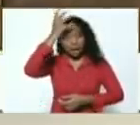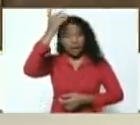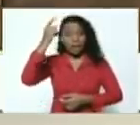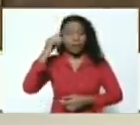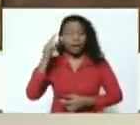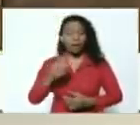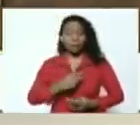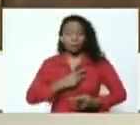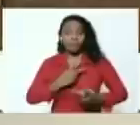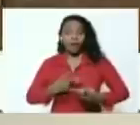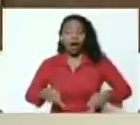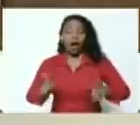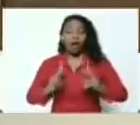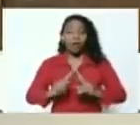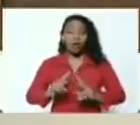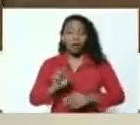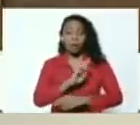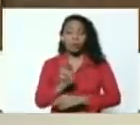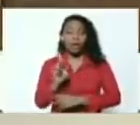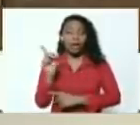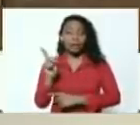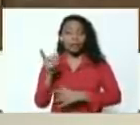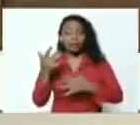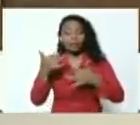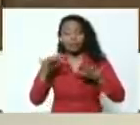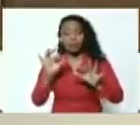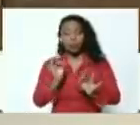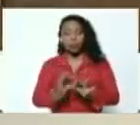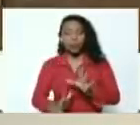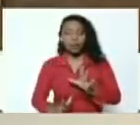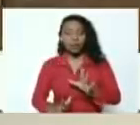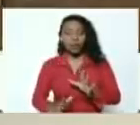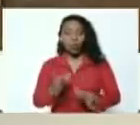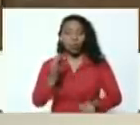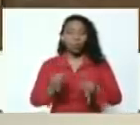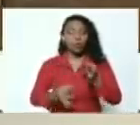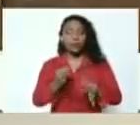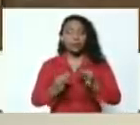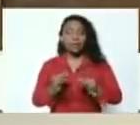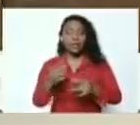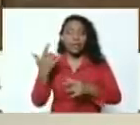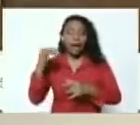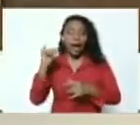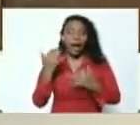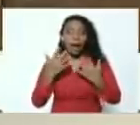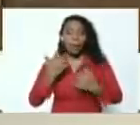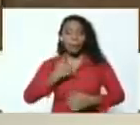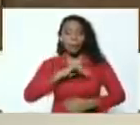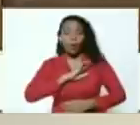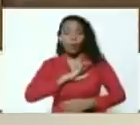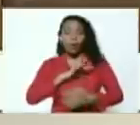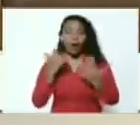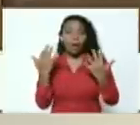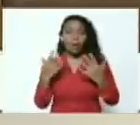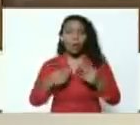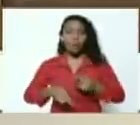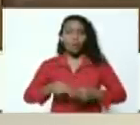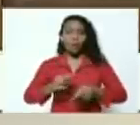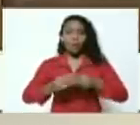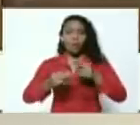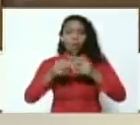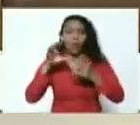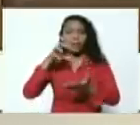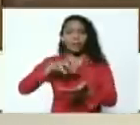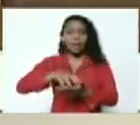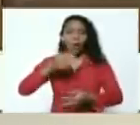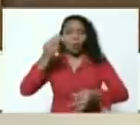virtudes republicanas, es causalidad, justicia, y está en nuestras manos. construir un Estado de